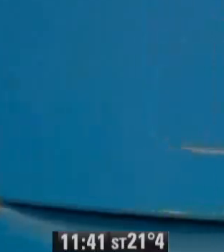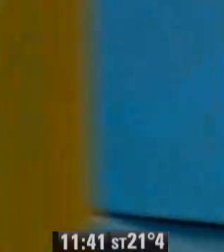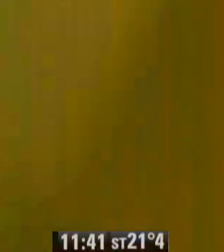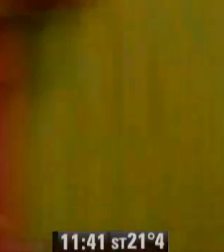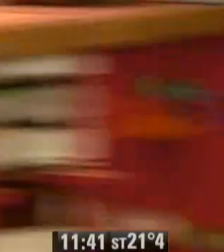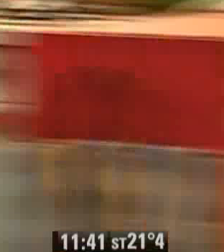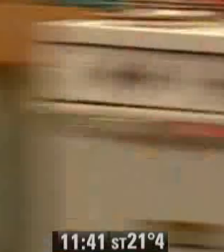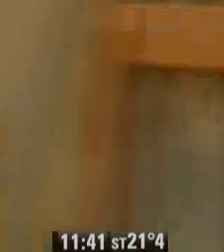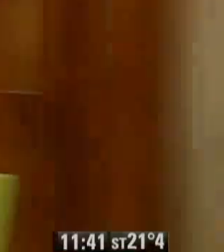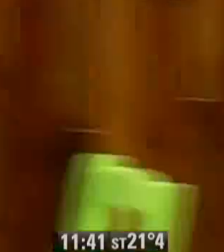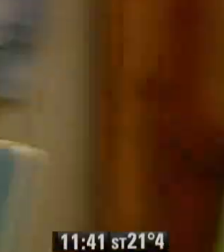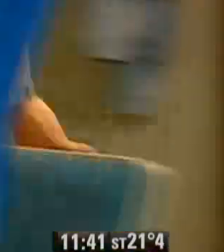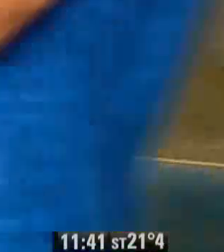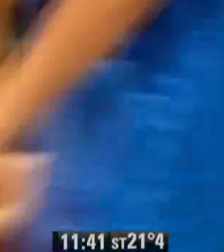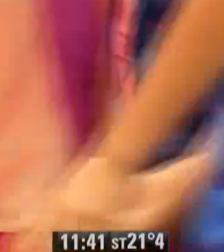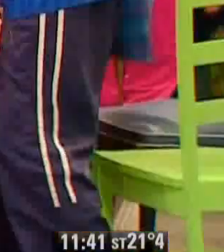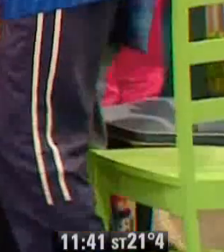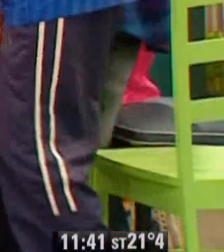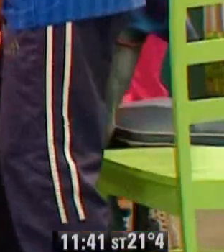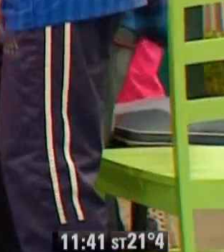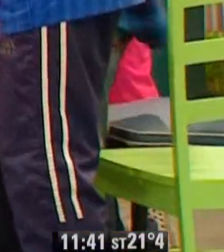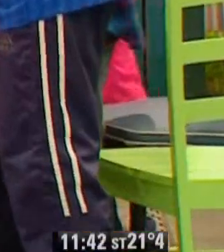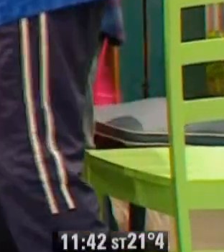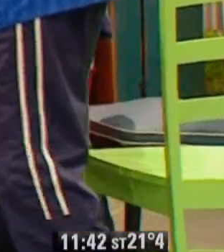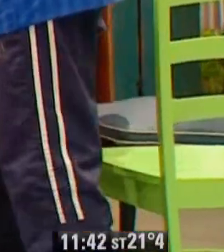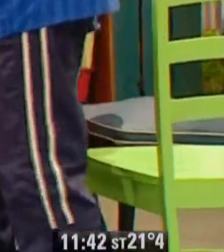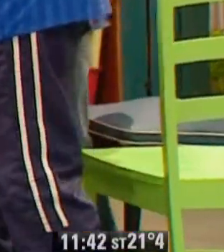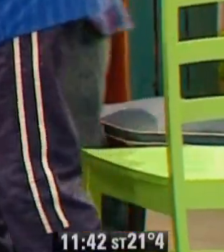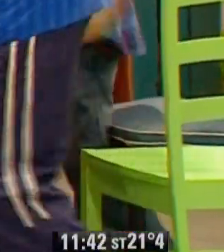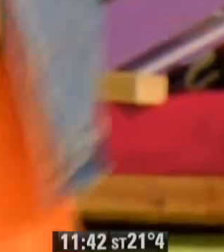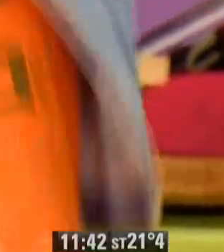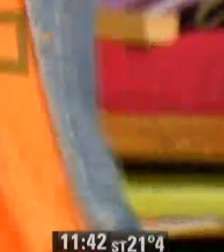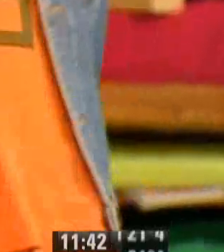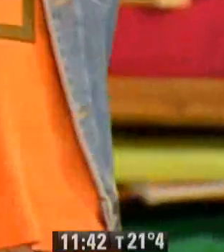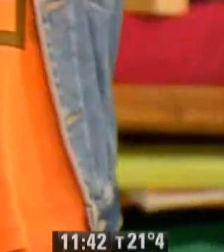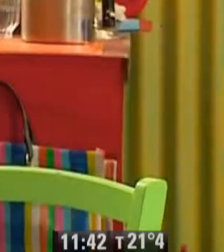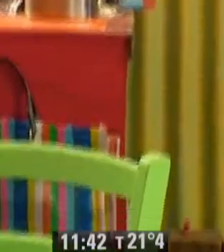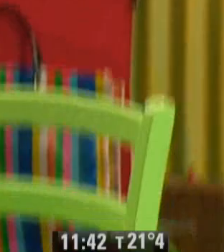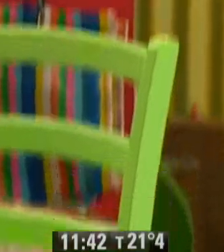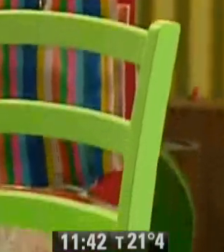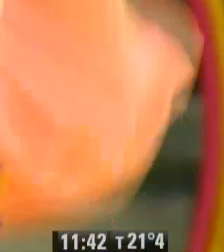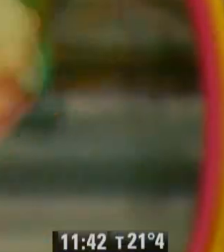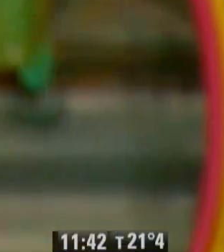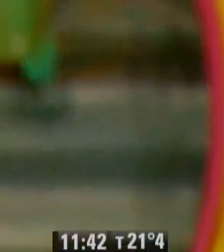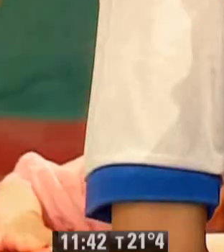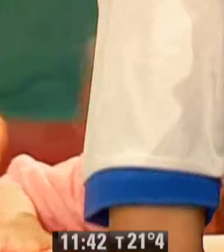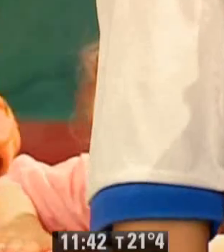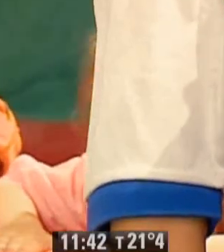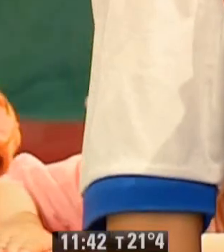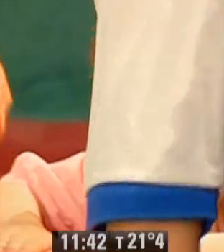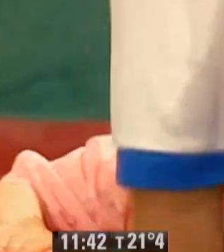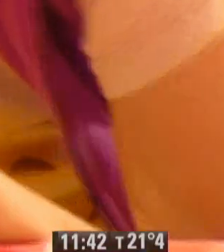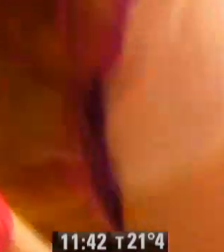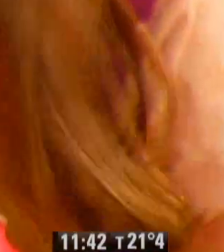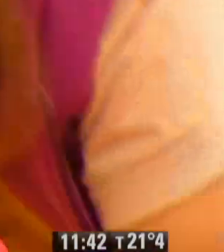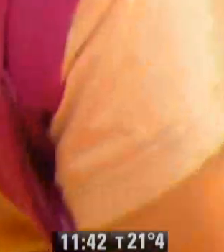mantel? Y en el centro de la mesa, desbordantes de belleza, un montón de